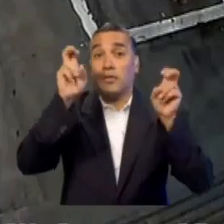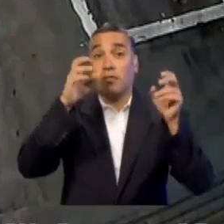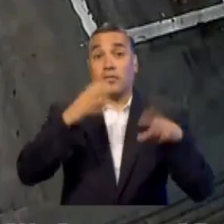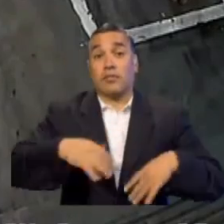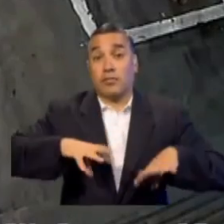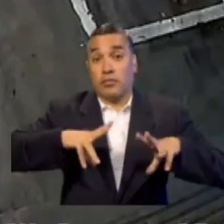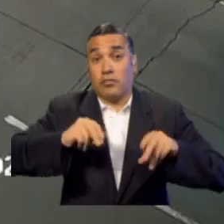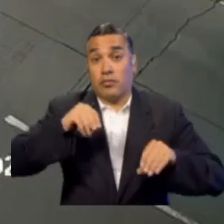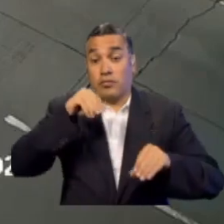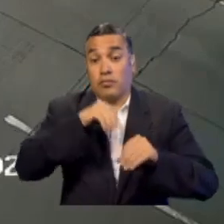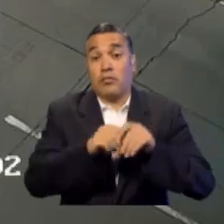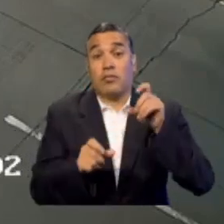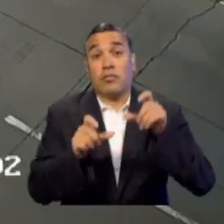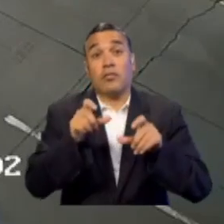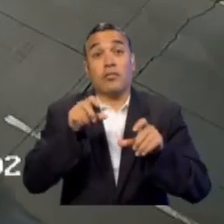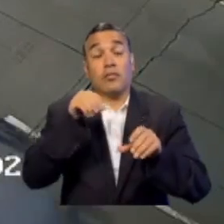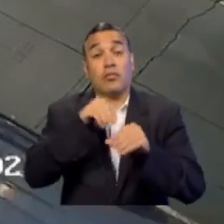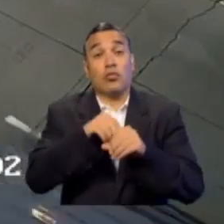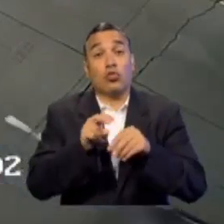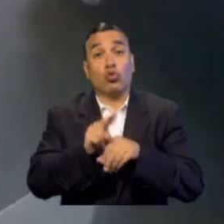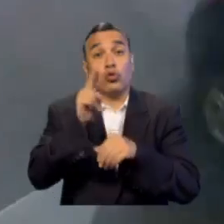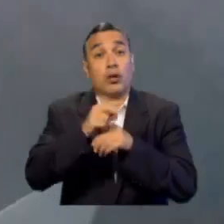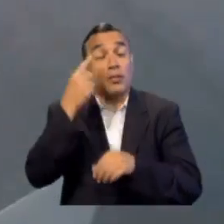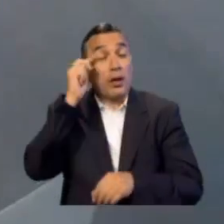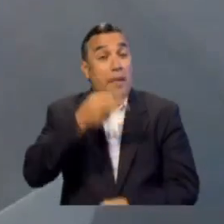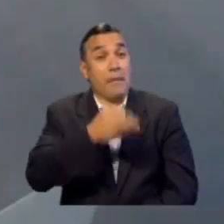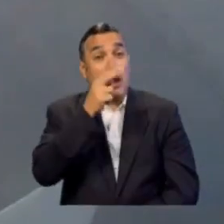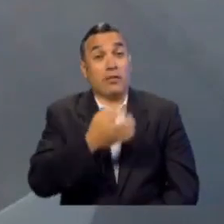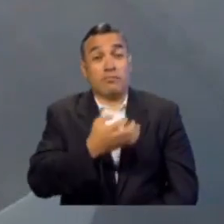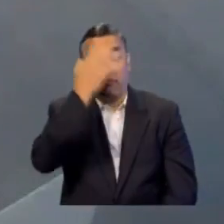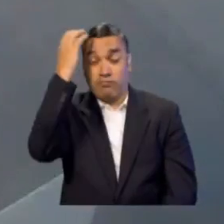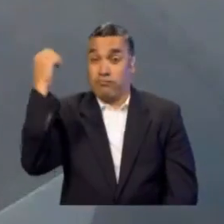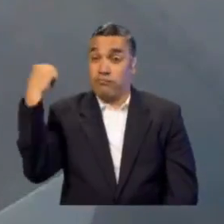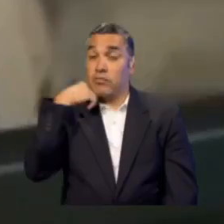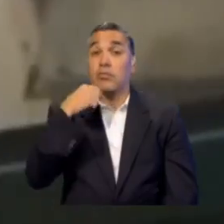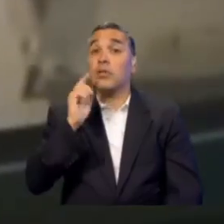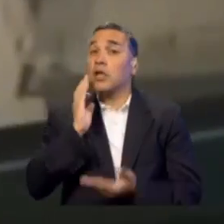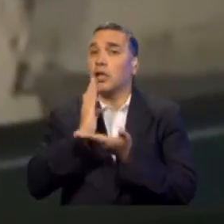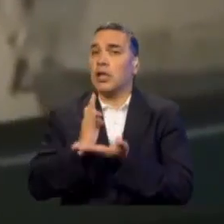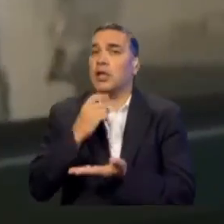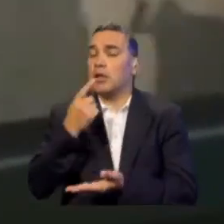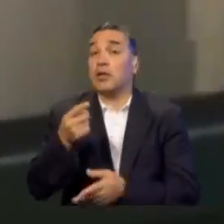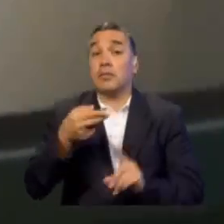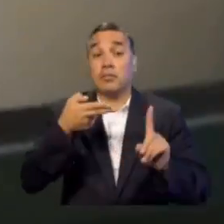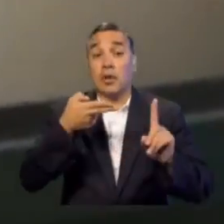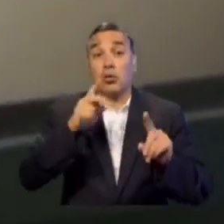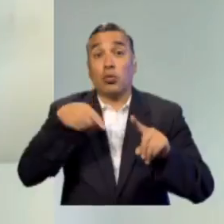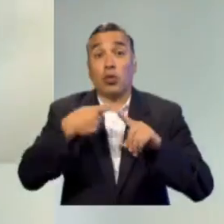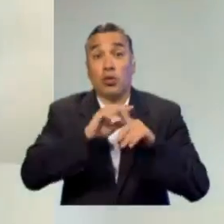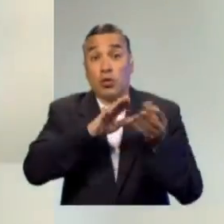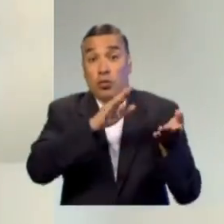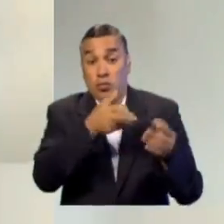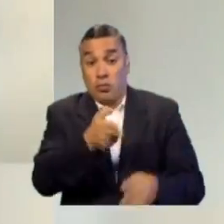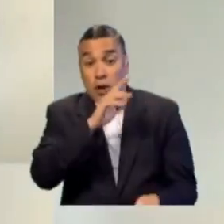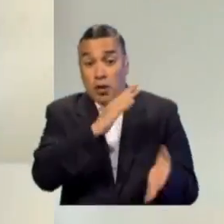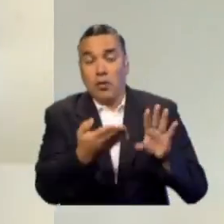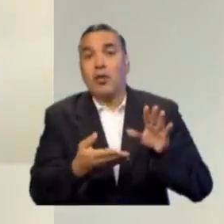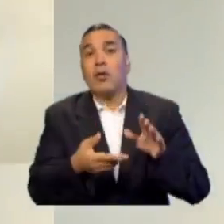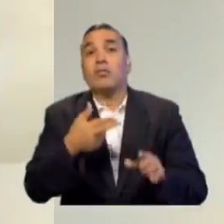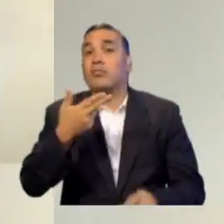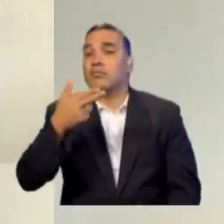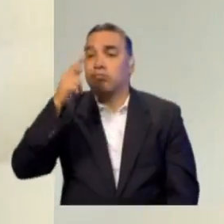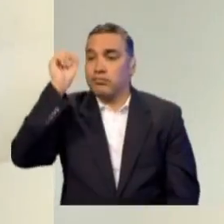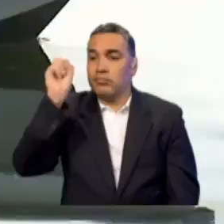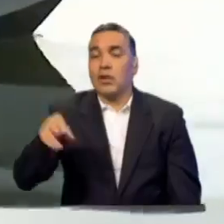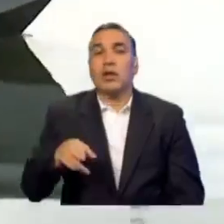del robo del vehículo que fue empleado en el asesinato de Efraín Ruales, en su versión reveló que los sicarios, luego del crimen, habían botado el arma en